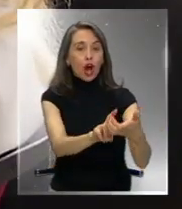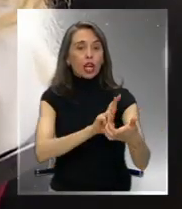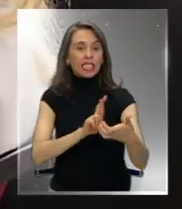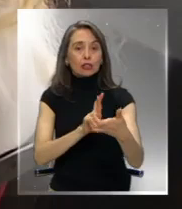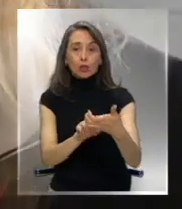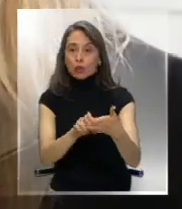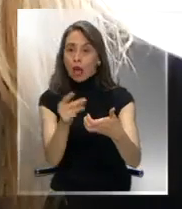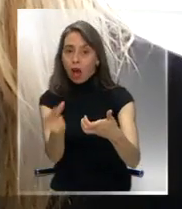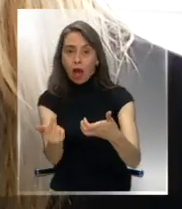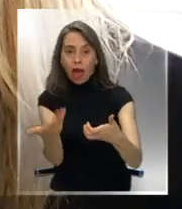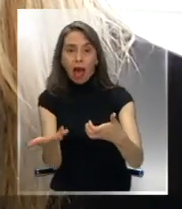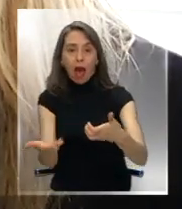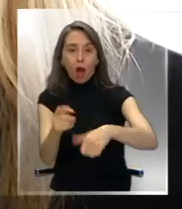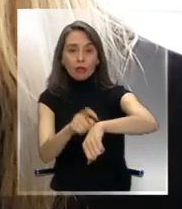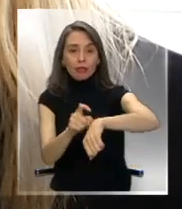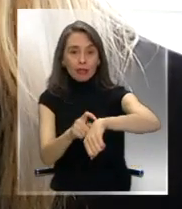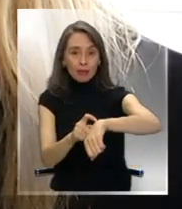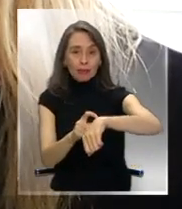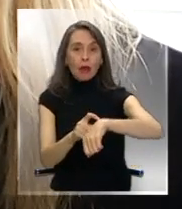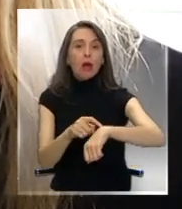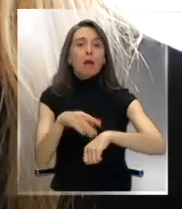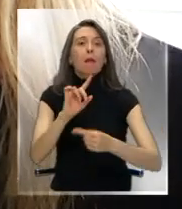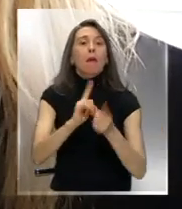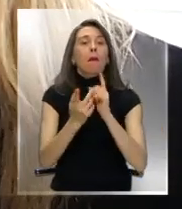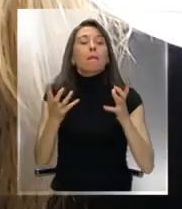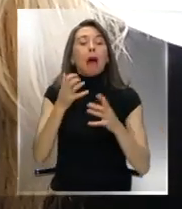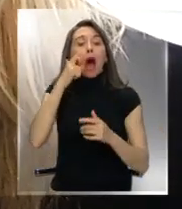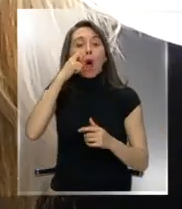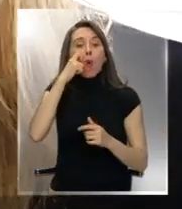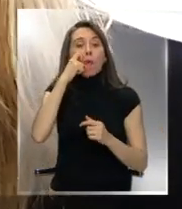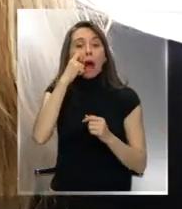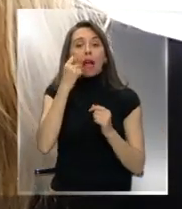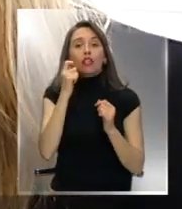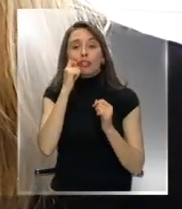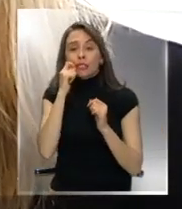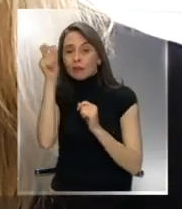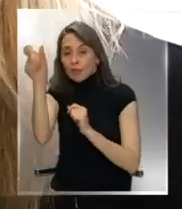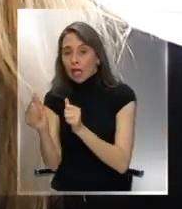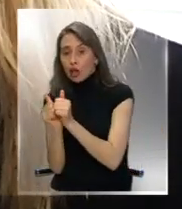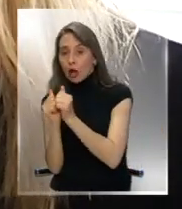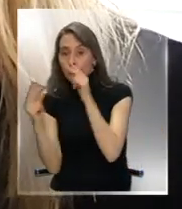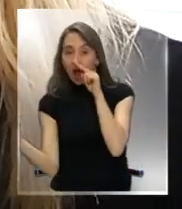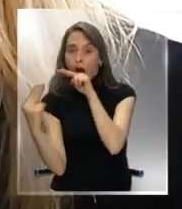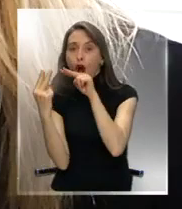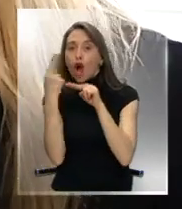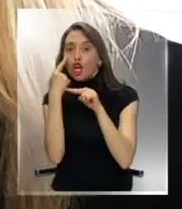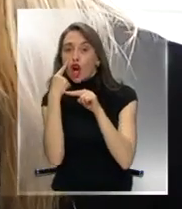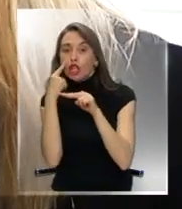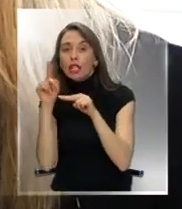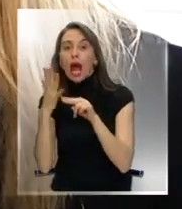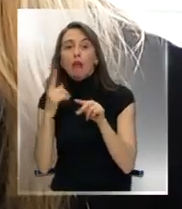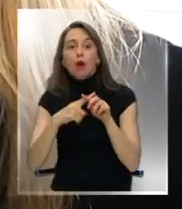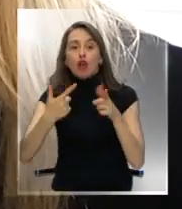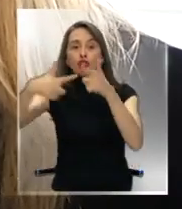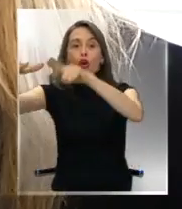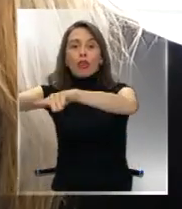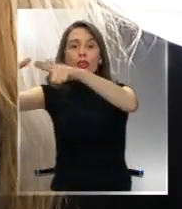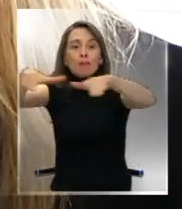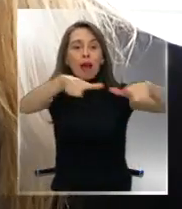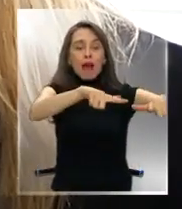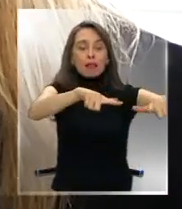prácticamente en tiempo real. Y la parte quizás más humana es conocer a un compañero que quizás pertenece a otra zona, a otra